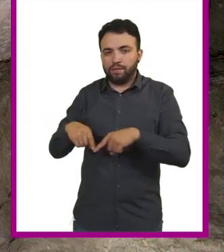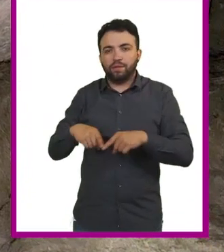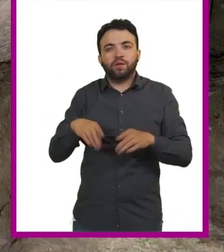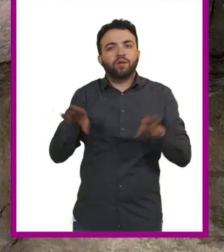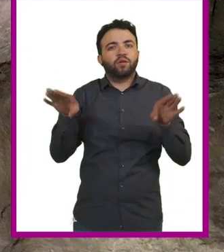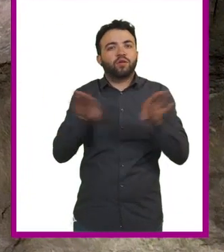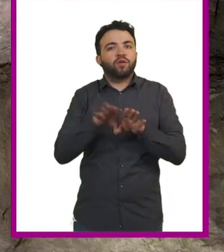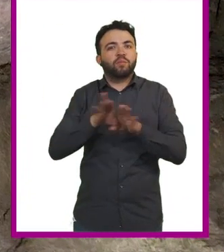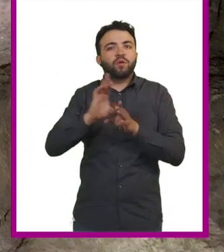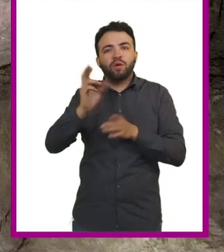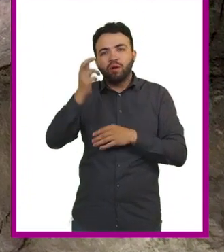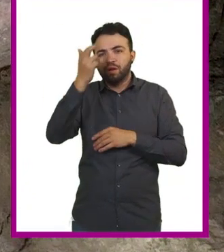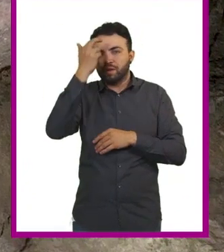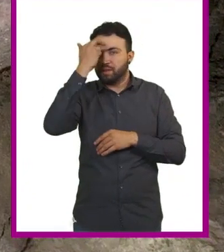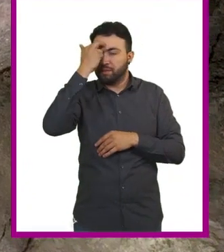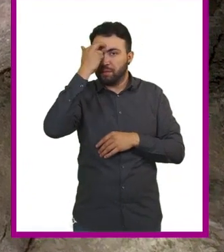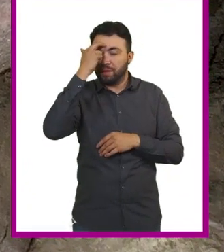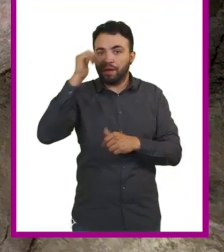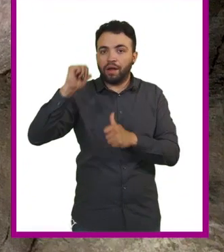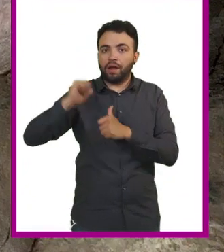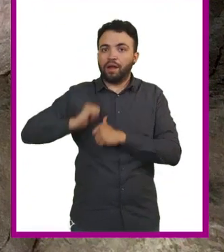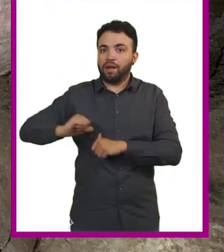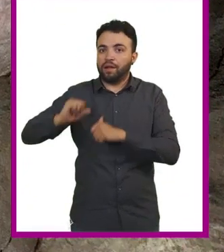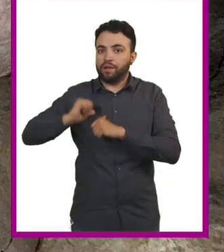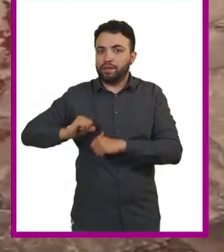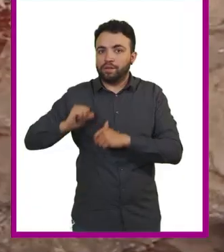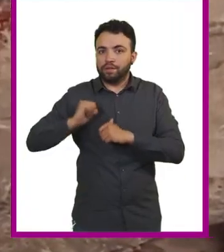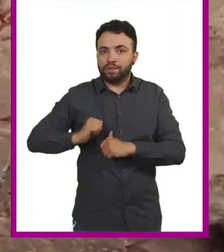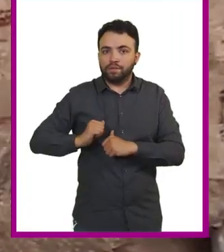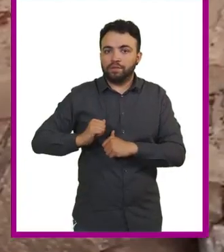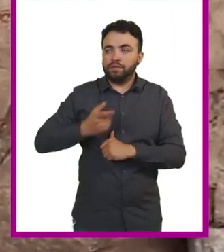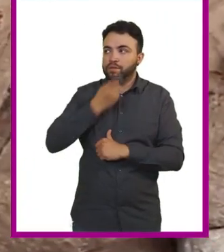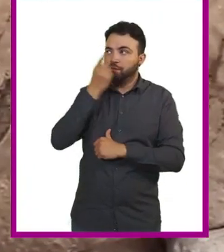recordatorio de sus ancestros mitológicos y reales.